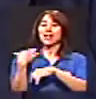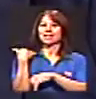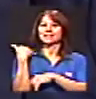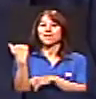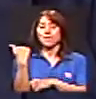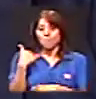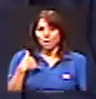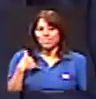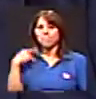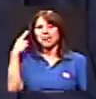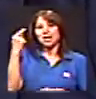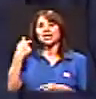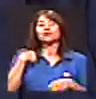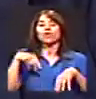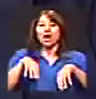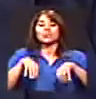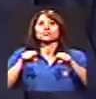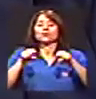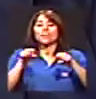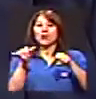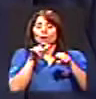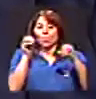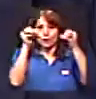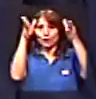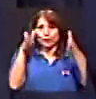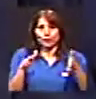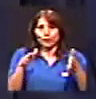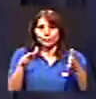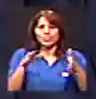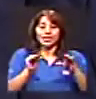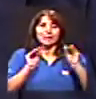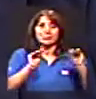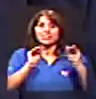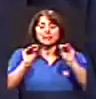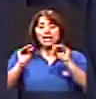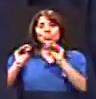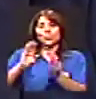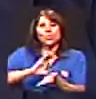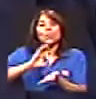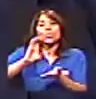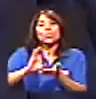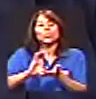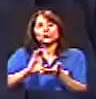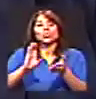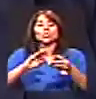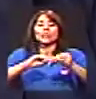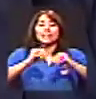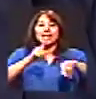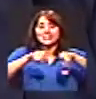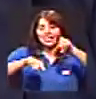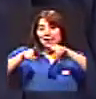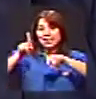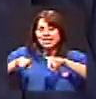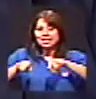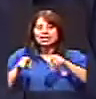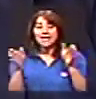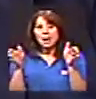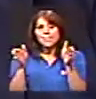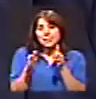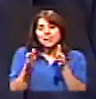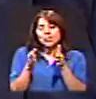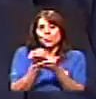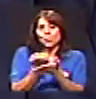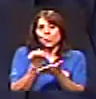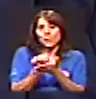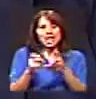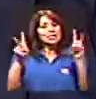asuma pues cursos que se suponía que eran de mi especialidad, cursos de estadística, cursos de microeconomía,